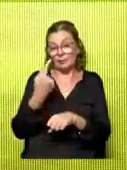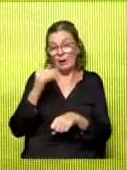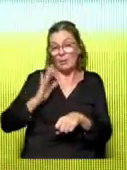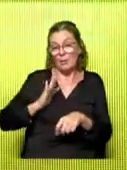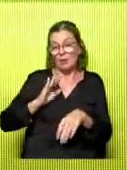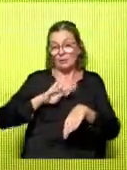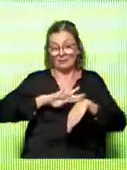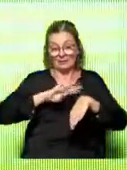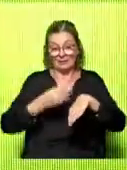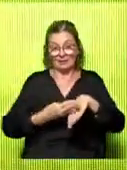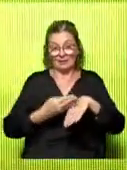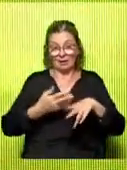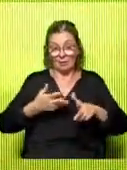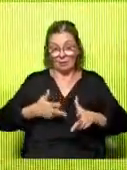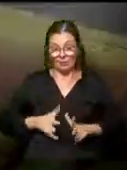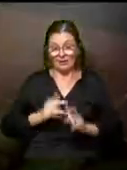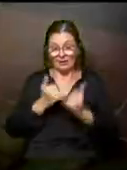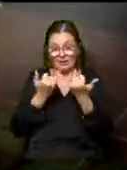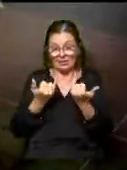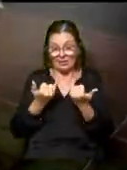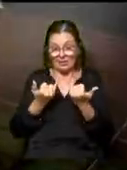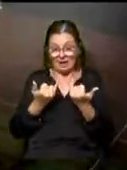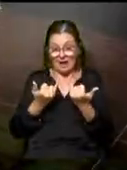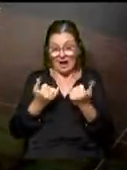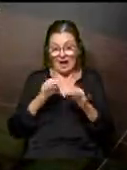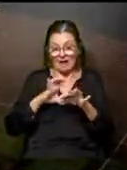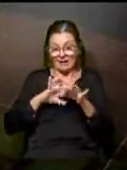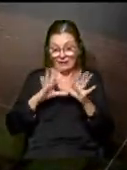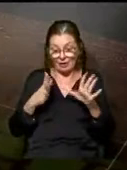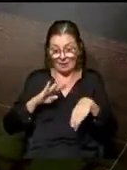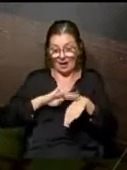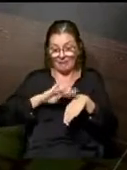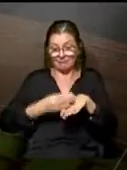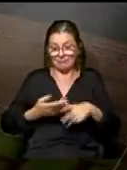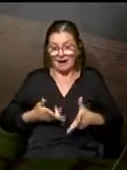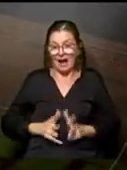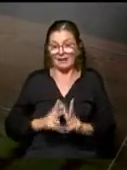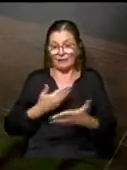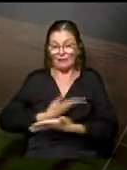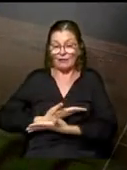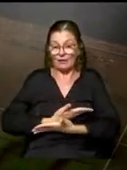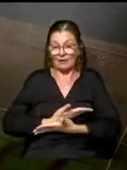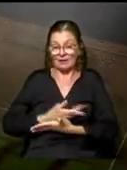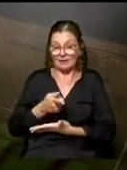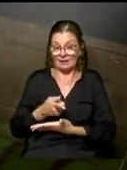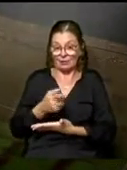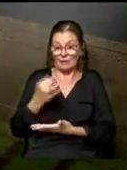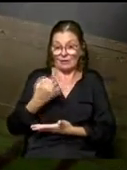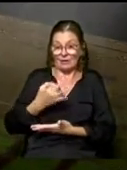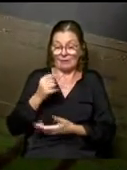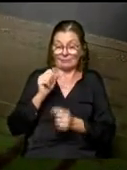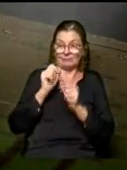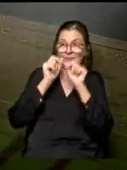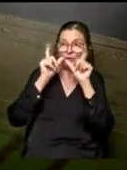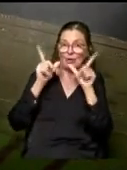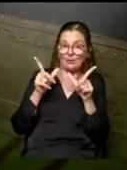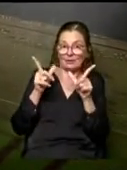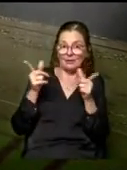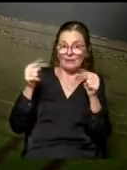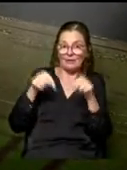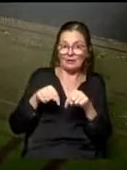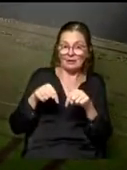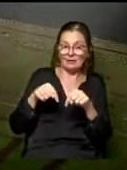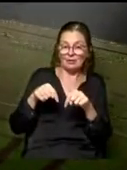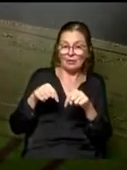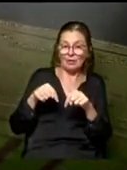está por dar a luz, no tiene el día libre para dar a luz. O sea, estamos en ese nivel de precarización que realmente nos sorprende, viniendo del Mides, ya